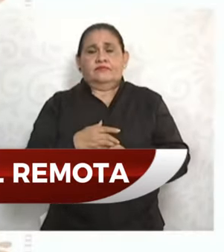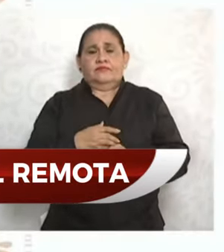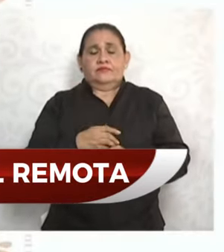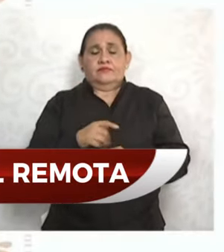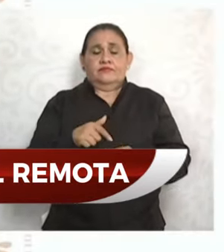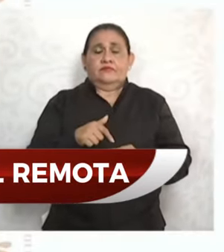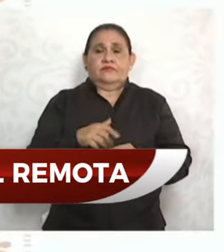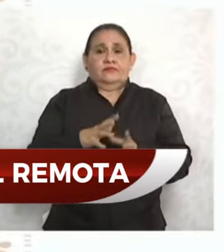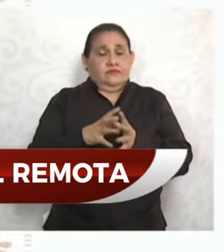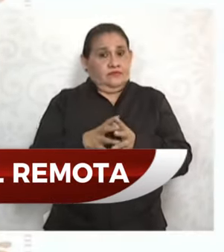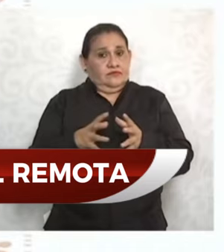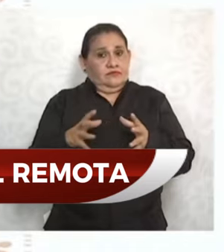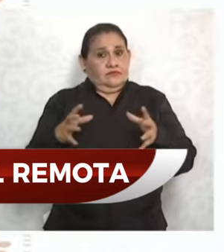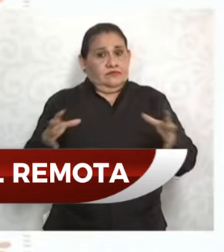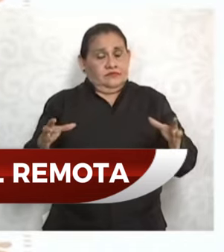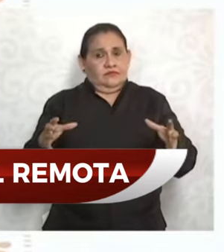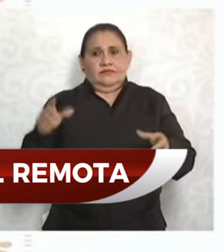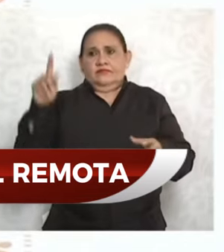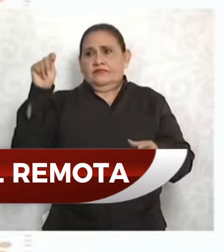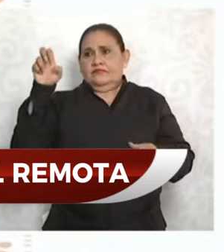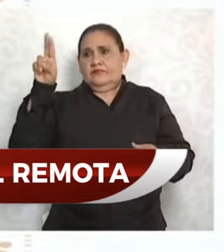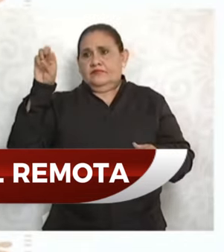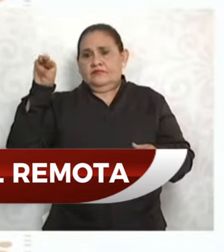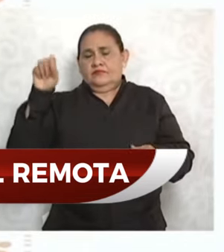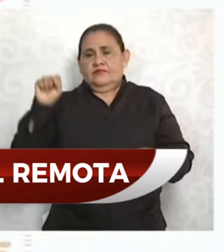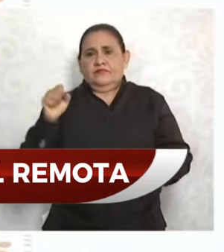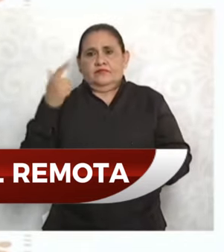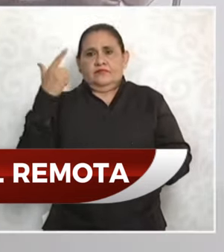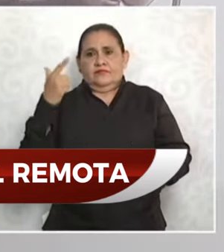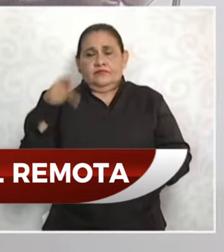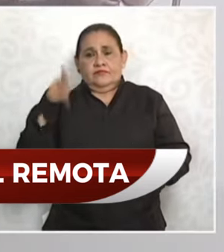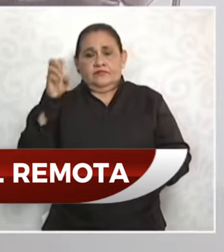del mundo, 7 kilómetros mar adentro.